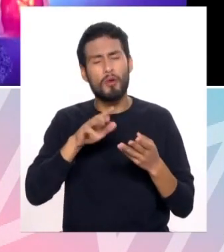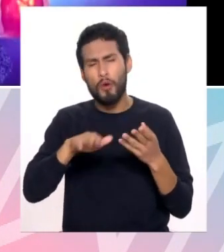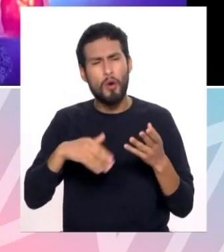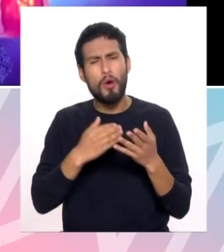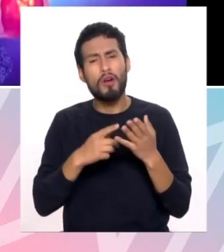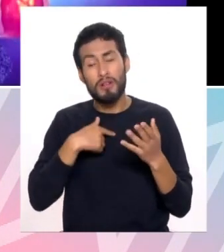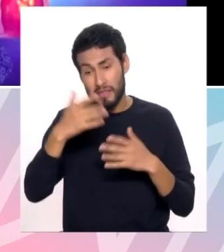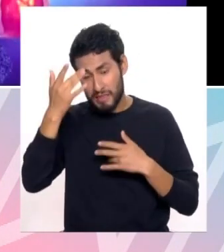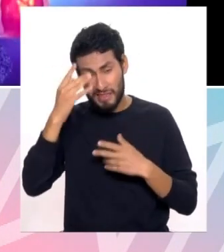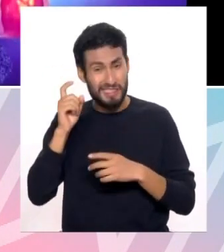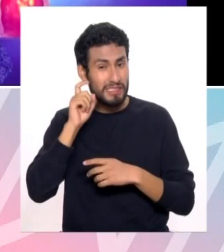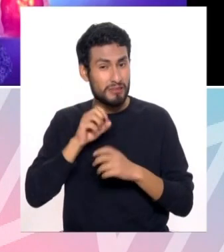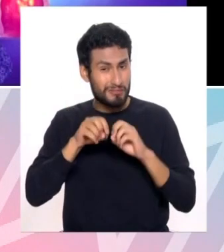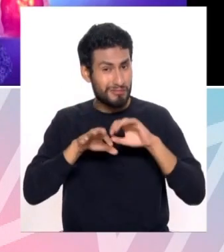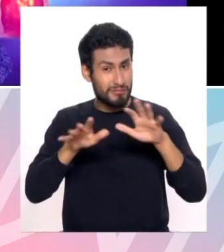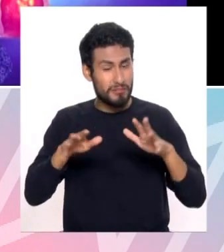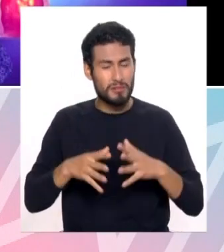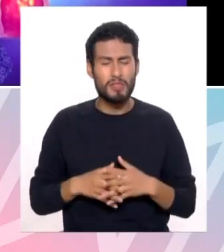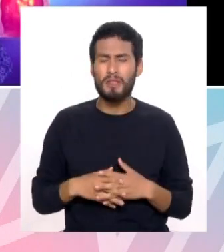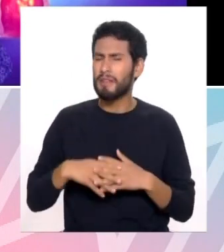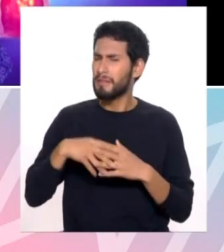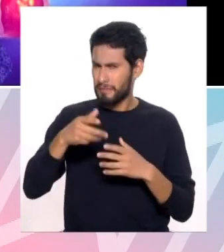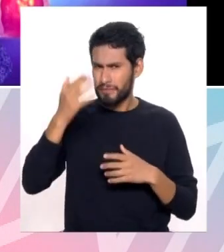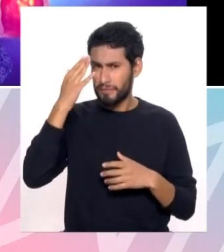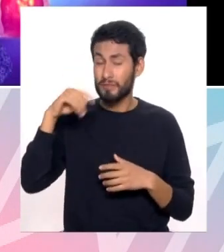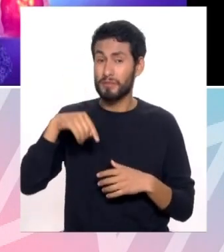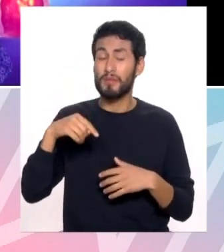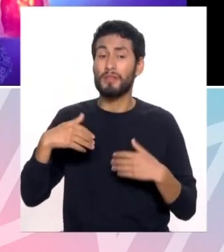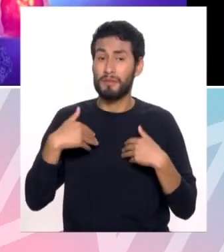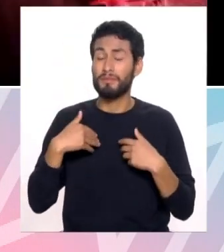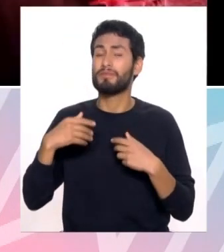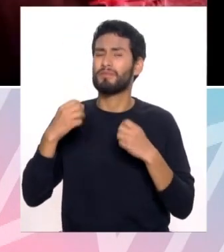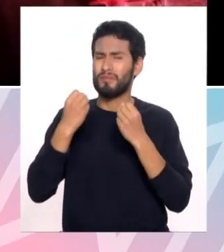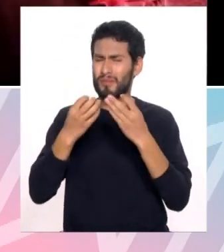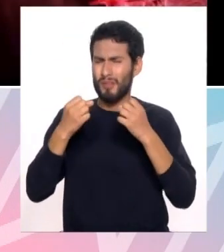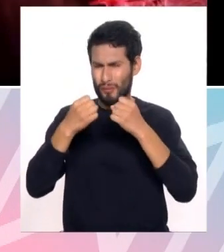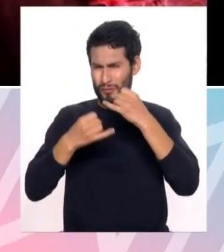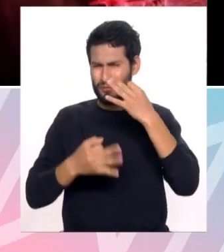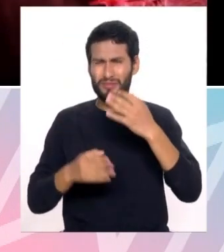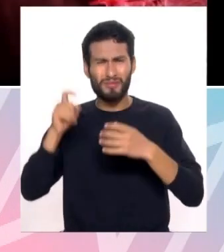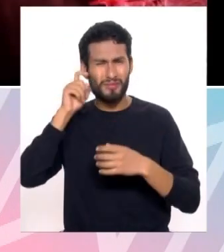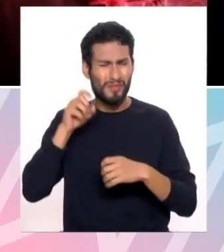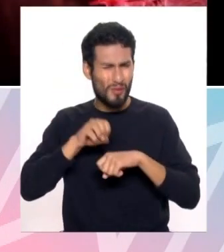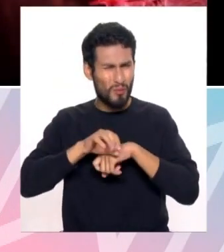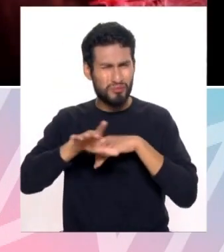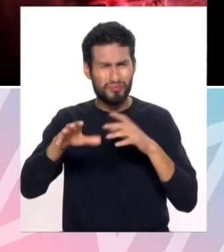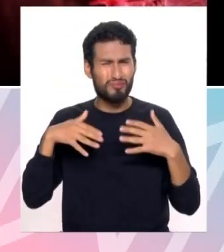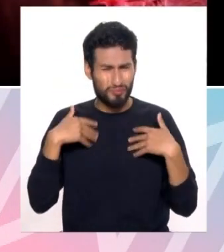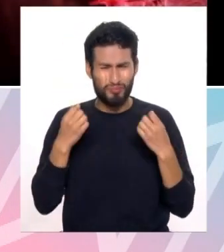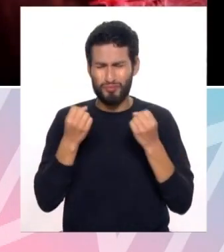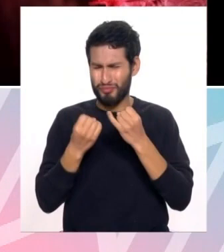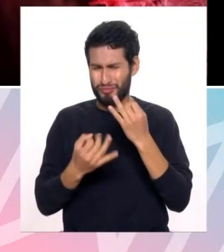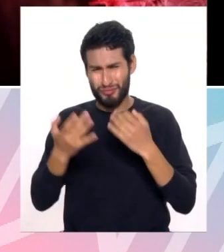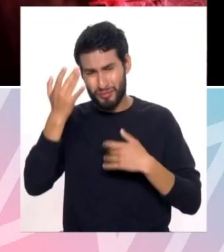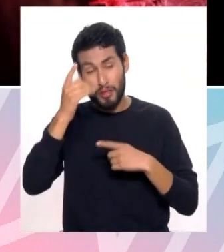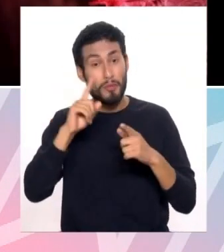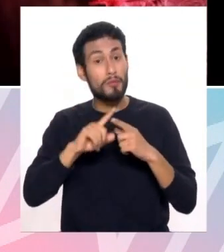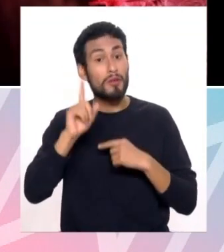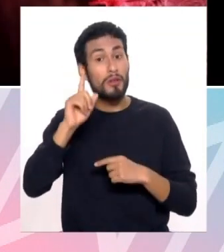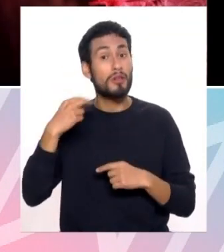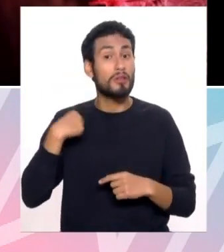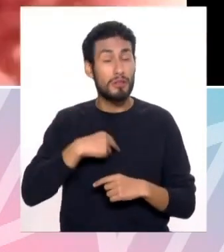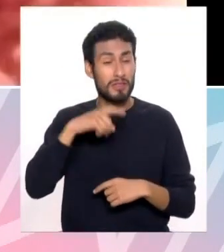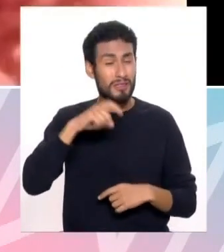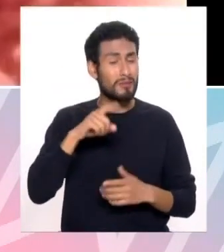son las infecciones de transmisión sexual. Nosotros sabemos que existe una gran gama de infecciones de transmisión sexual, pero lo que